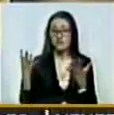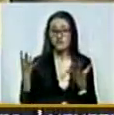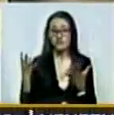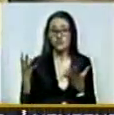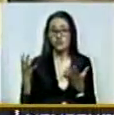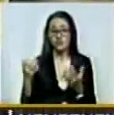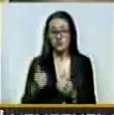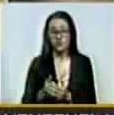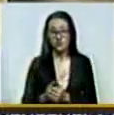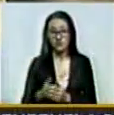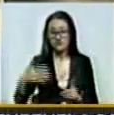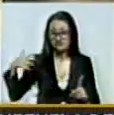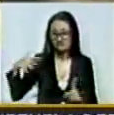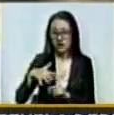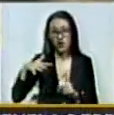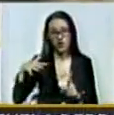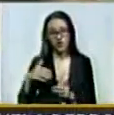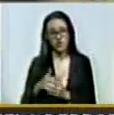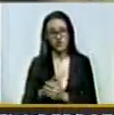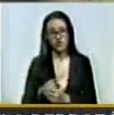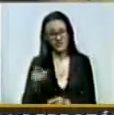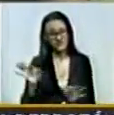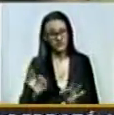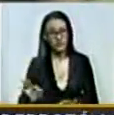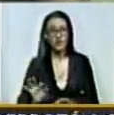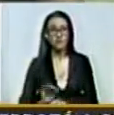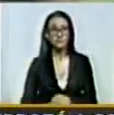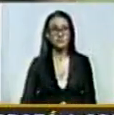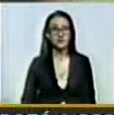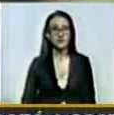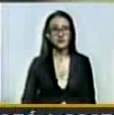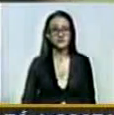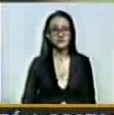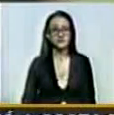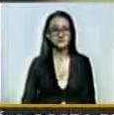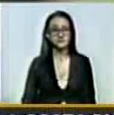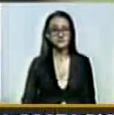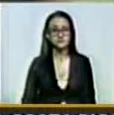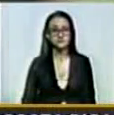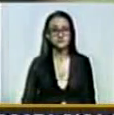una agresión de esa magnitud.